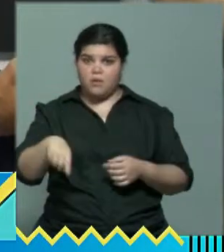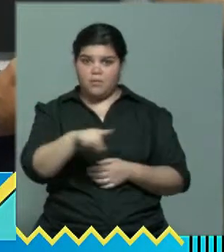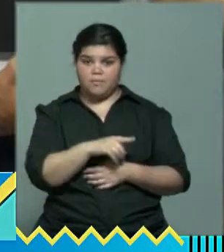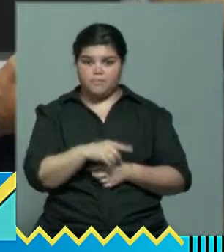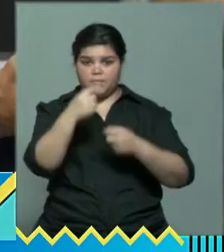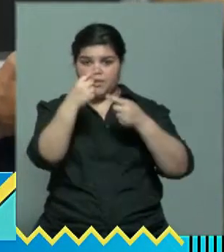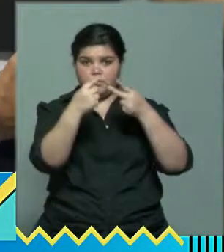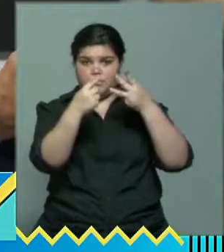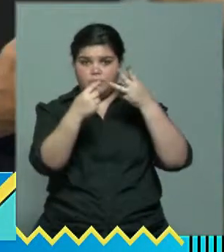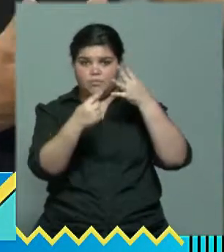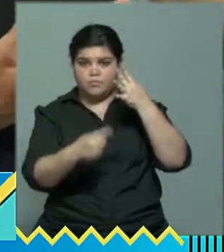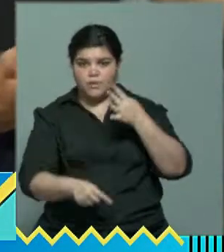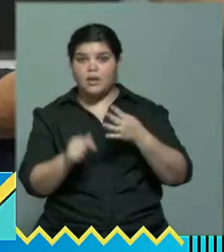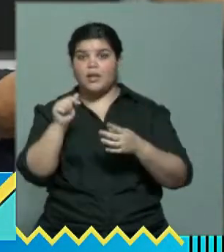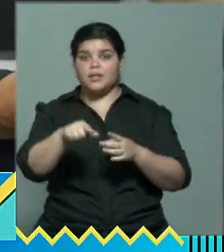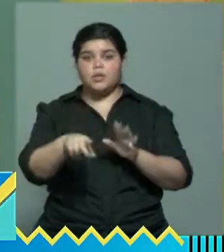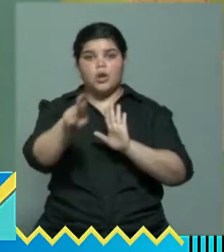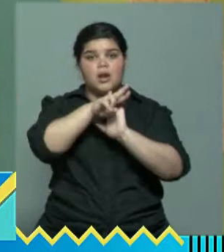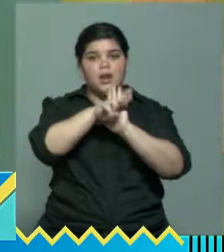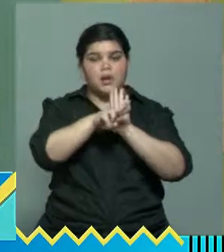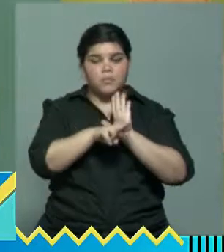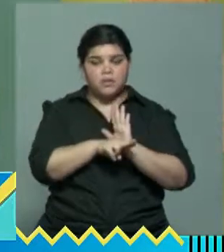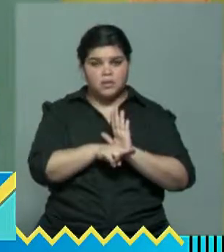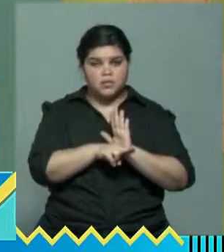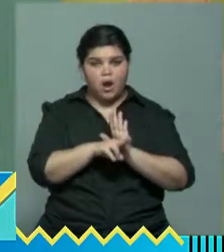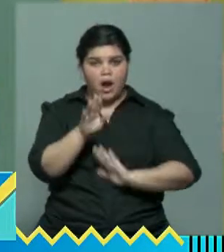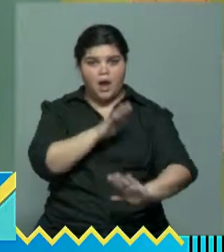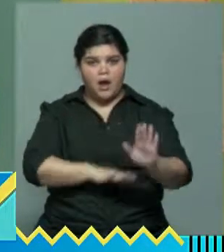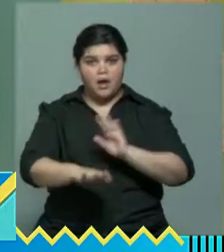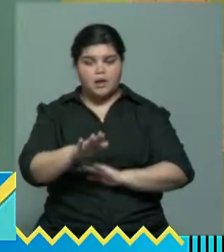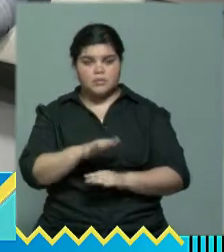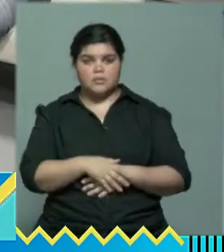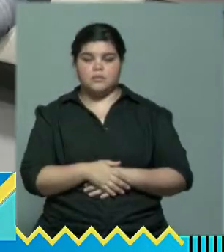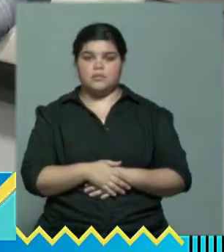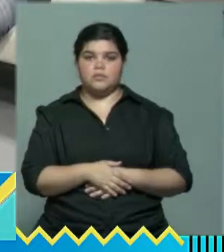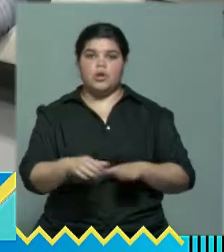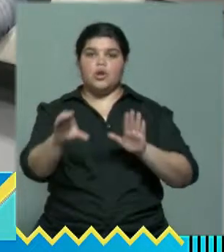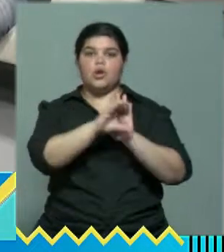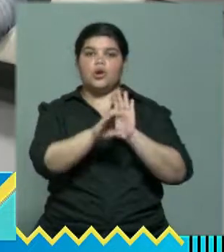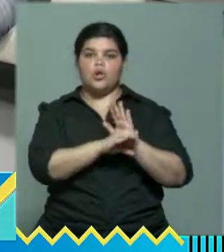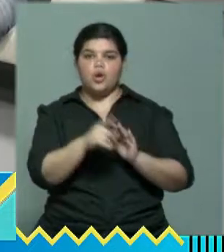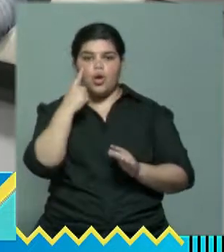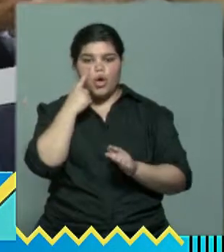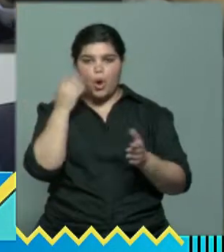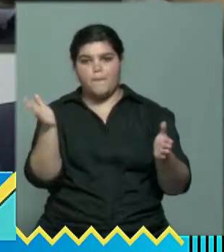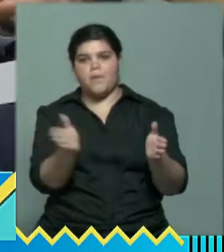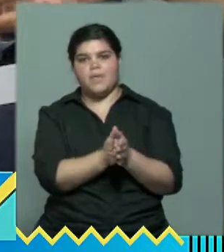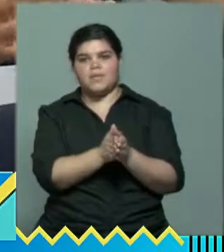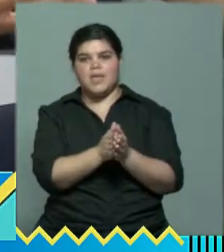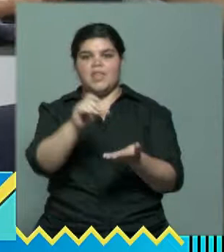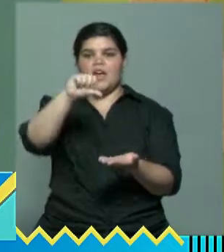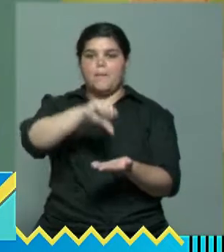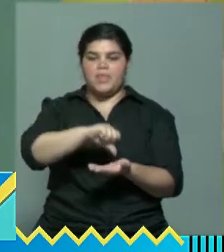fue receptado de una manera más reglamentada a través del Código de Convivencia de Capital. Me remito porque Capital fue un